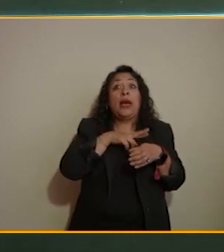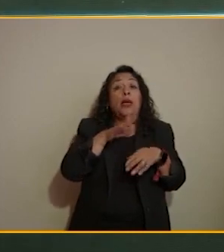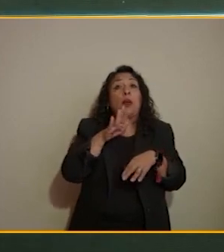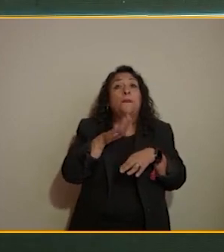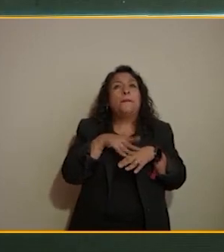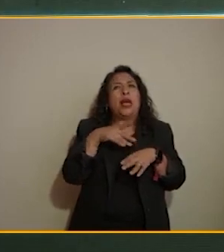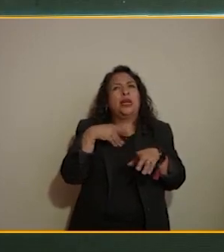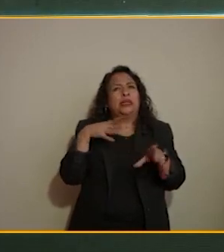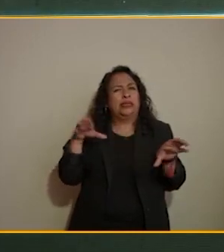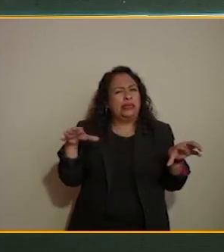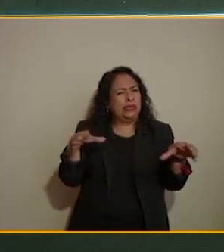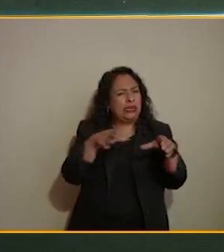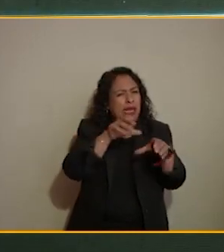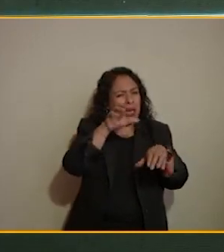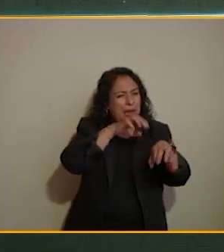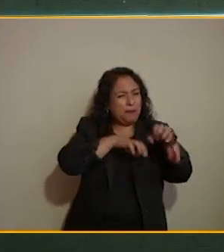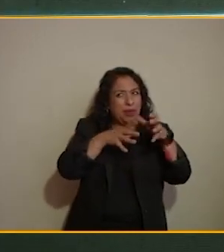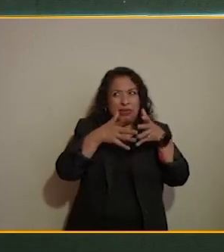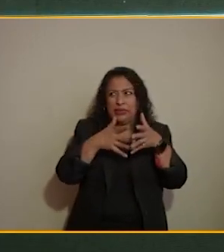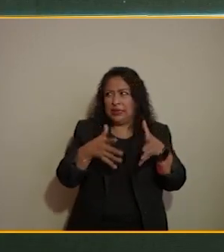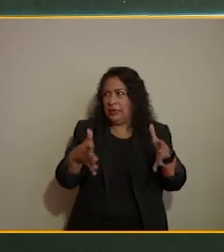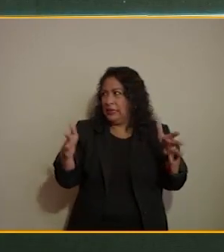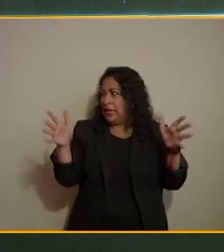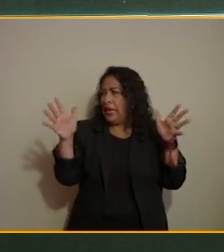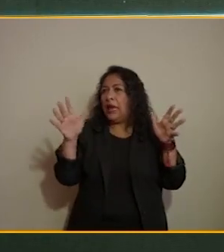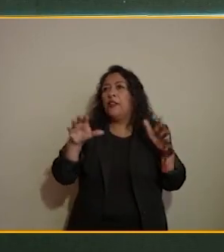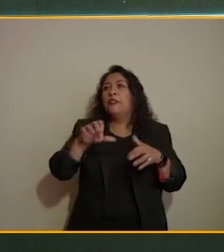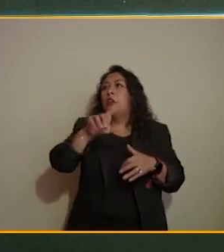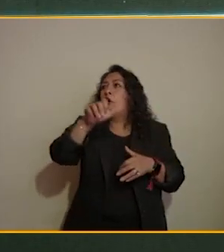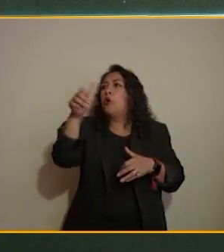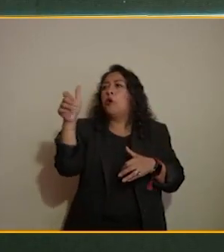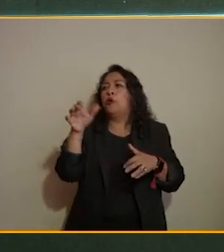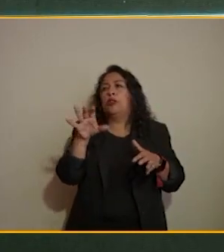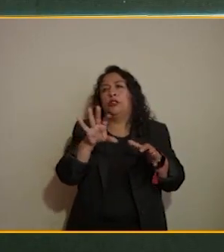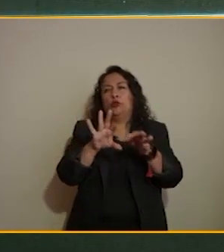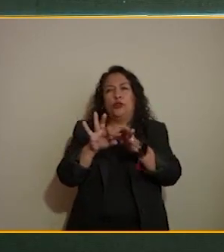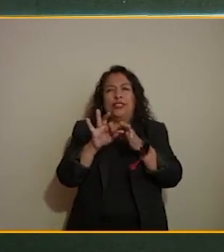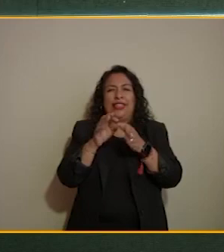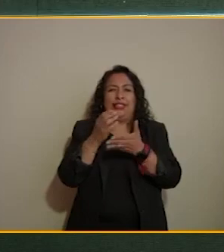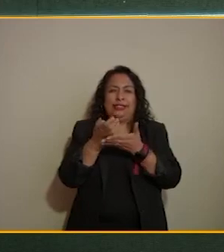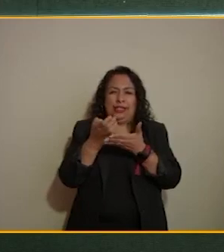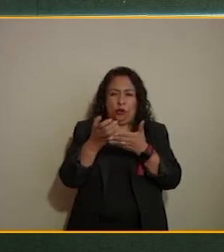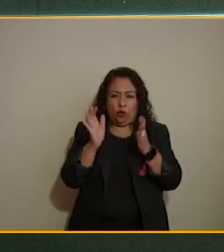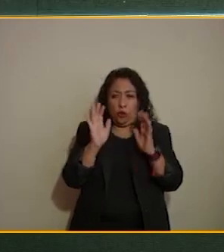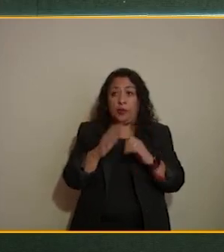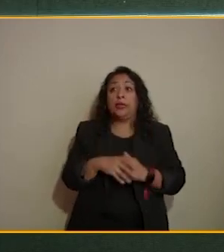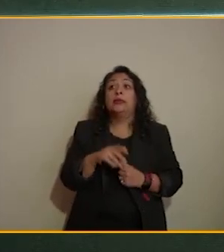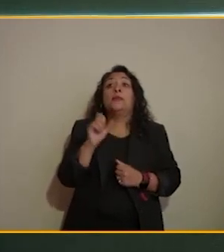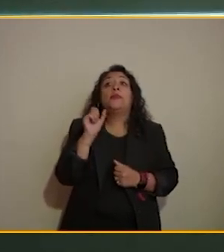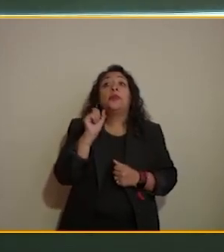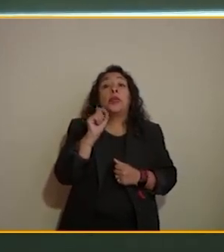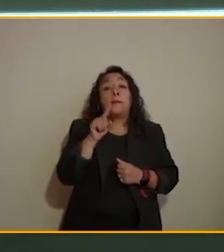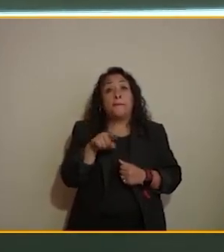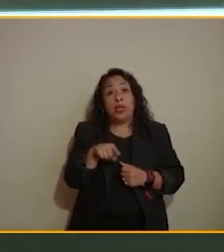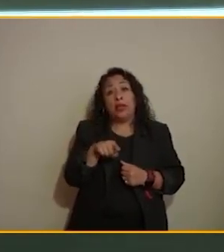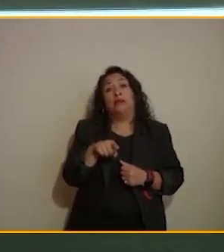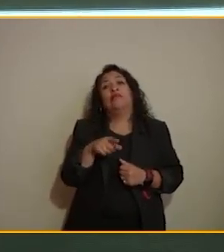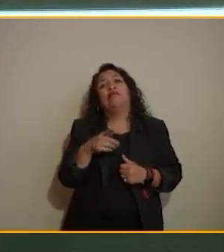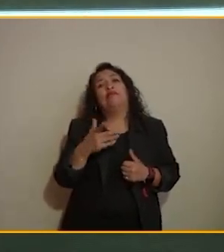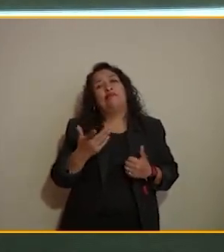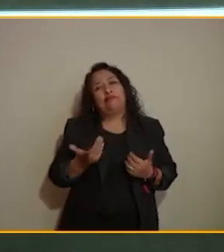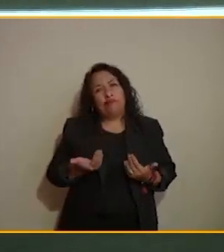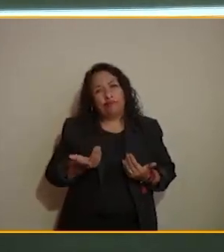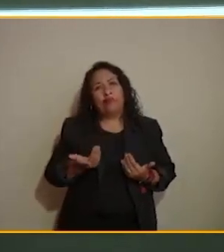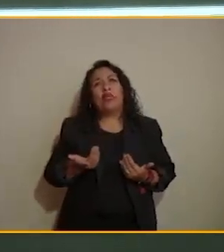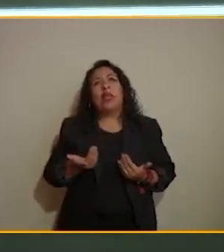más concentrado en las empresas grandes que en el resto de las unidades económicas. También quiere decir que a pesar de